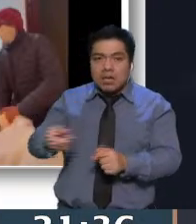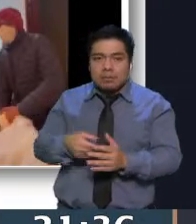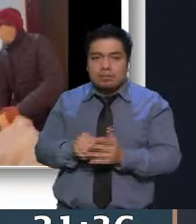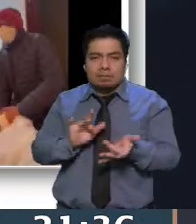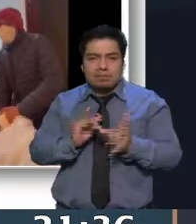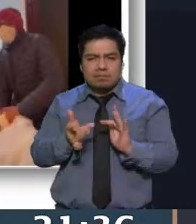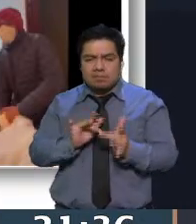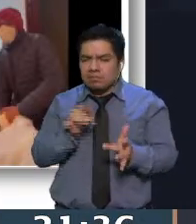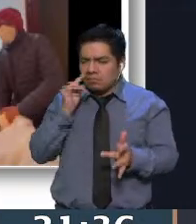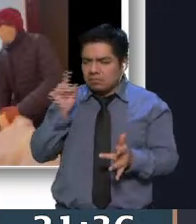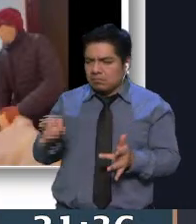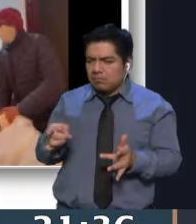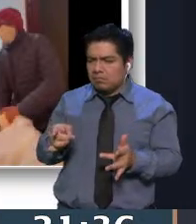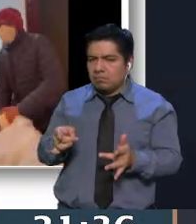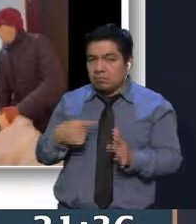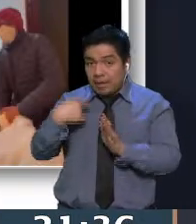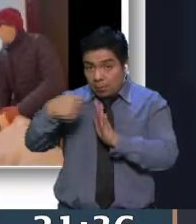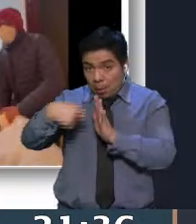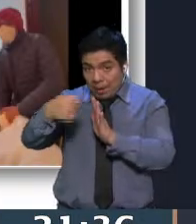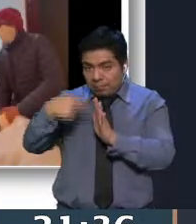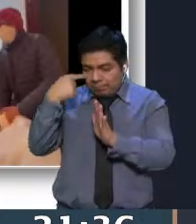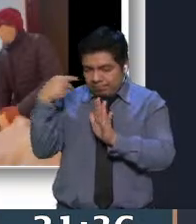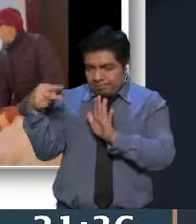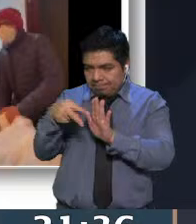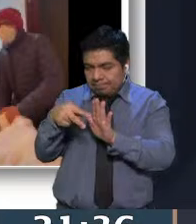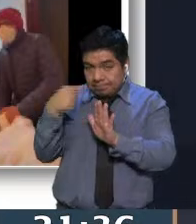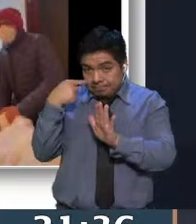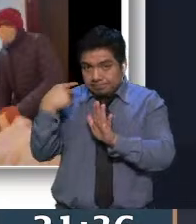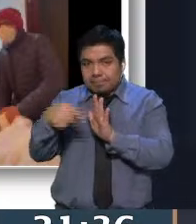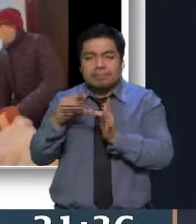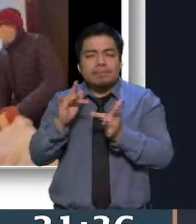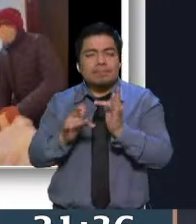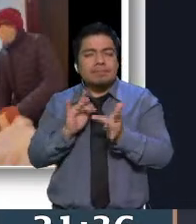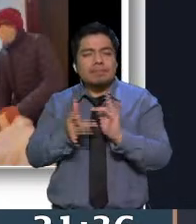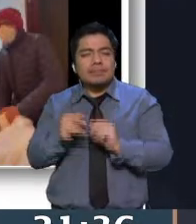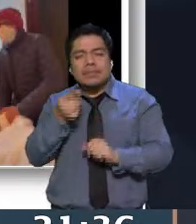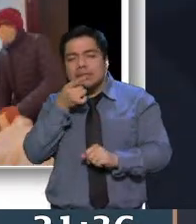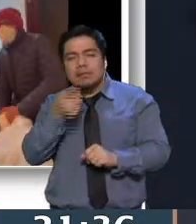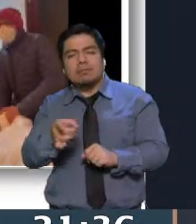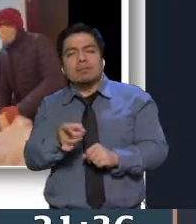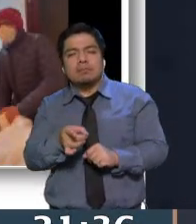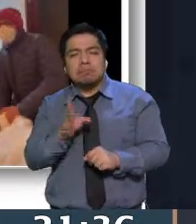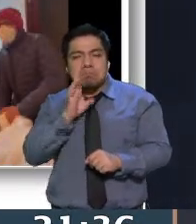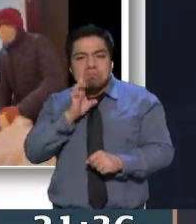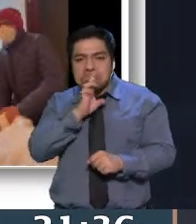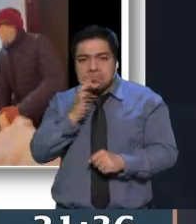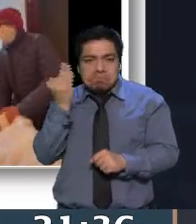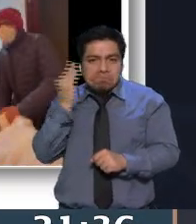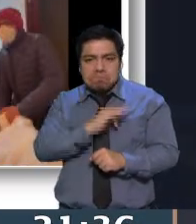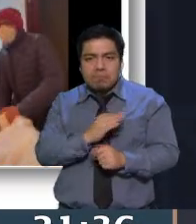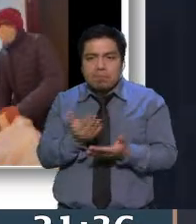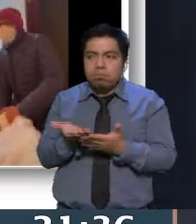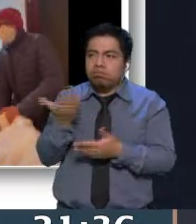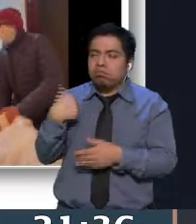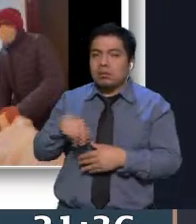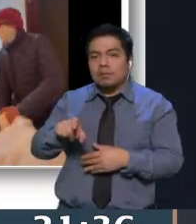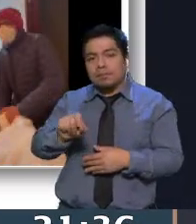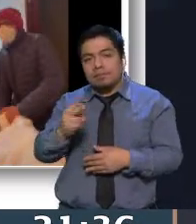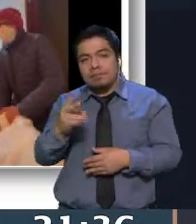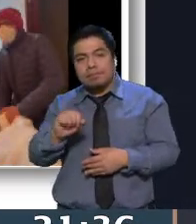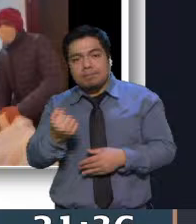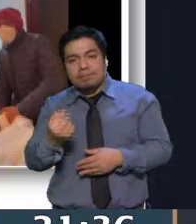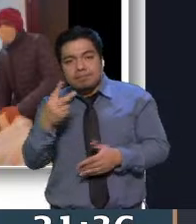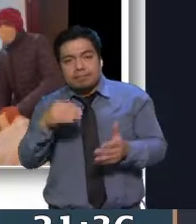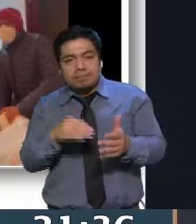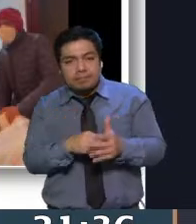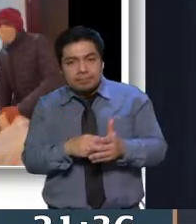redes sociales. El video que estuvo en redes sociales con el que afirmaban esta noticia falsa data del 22 de septiembre